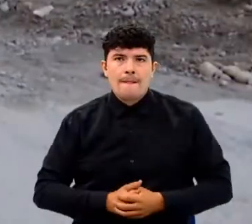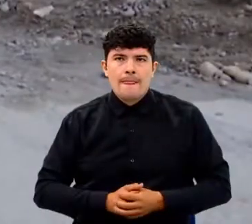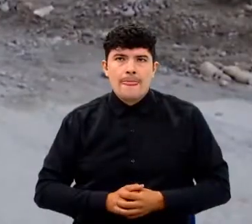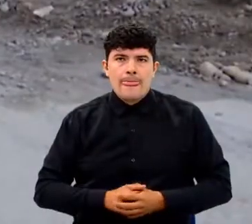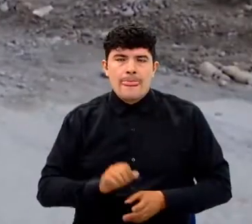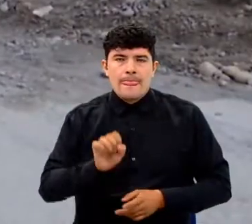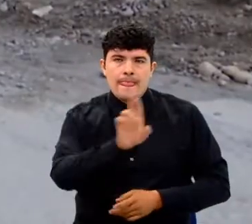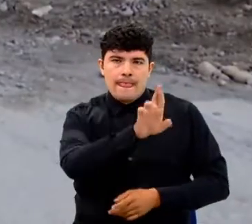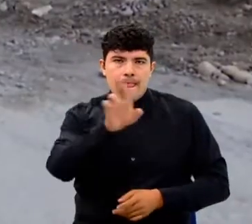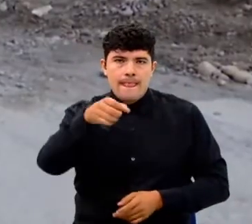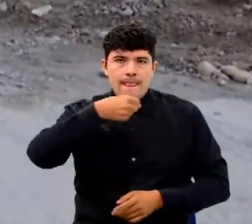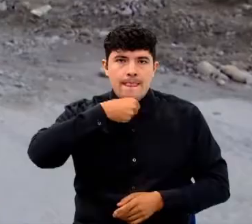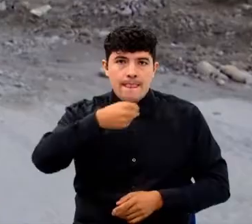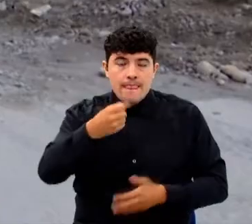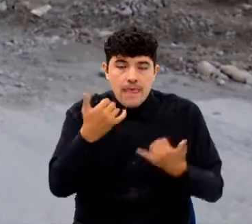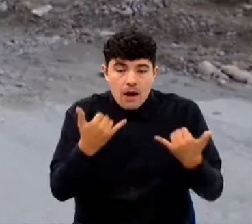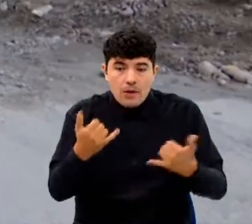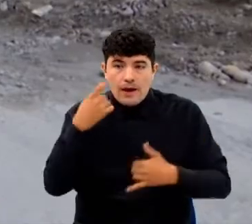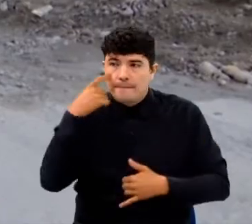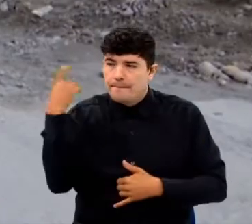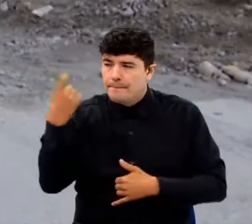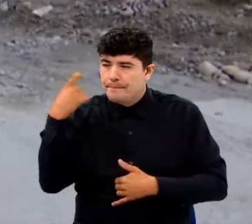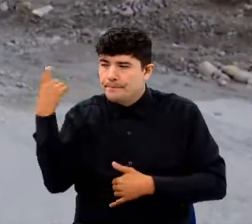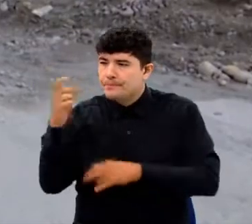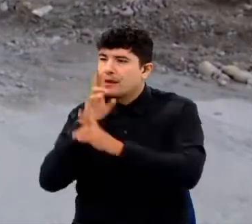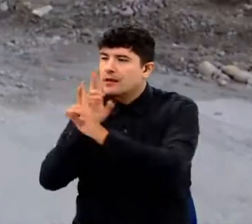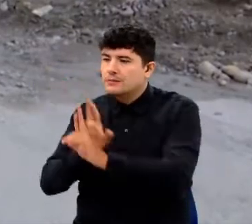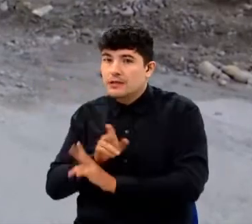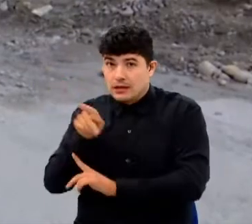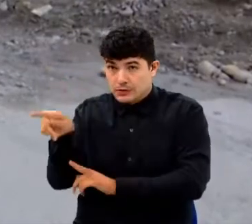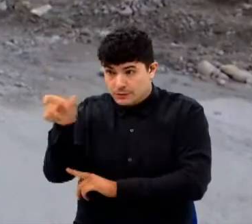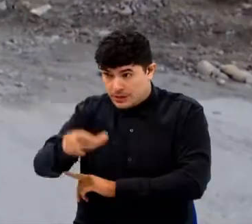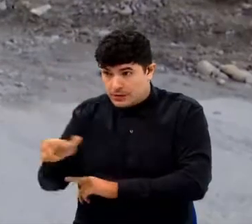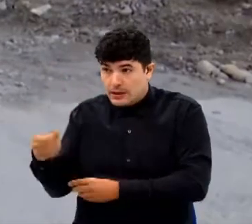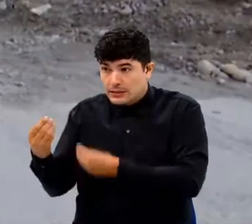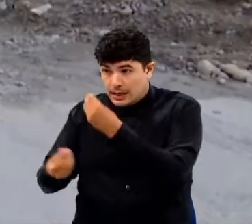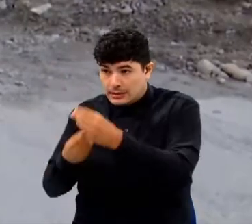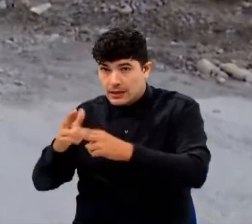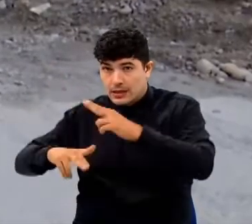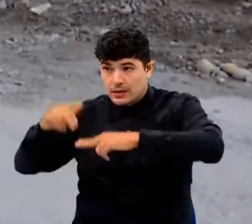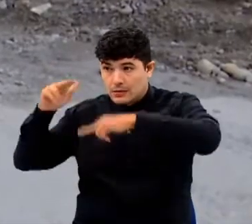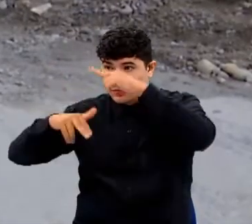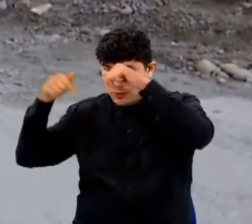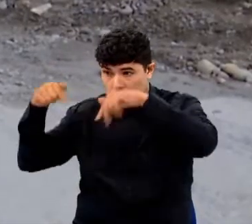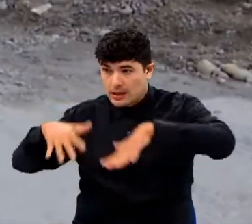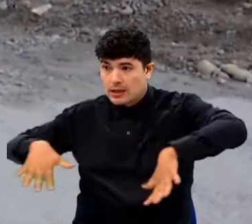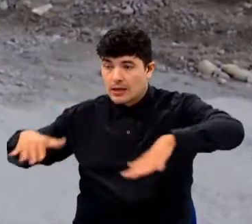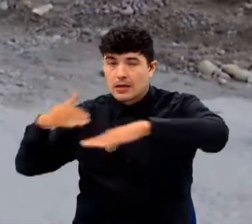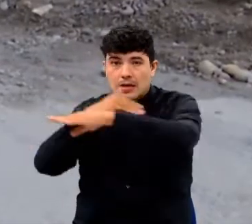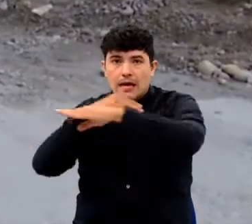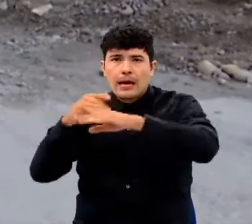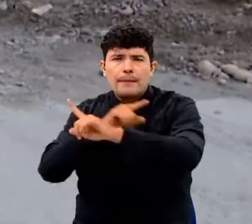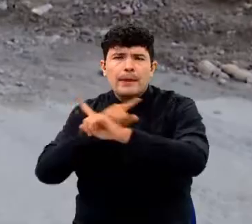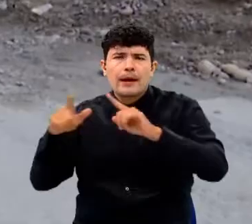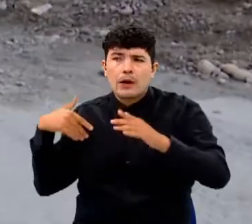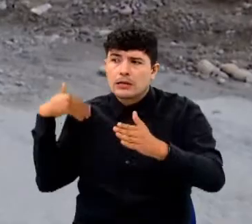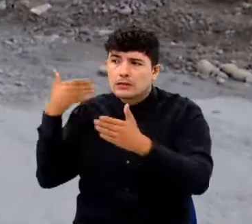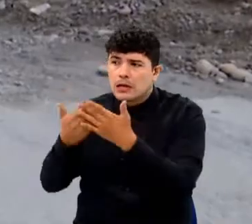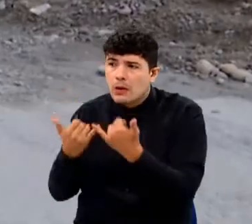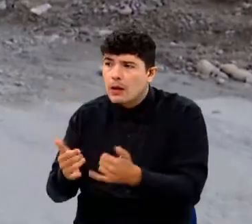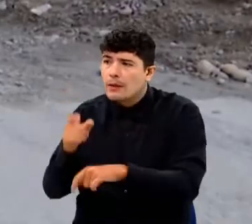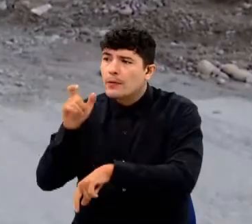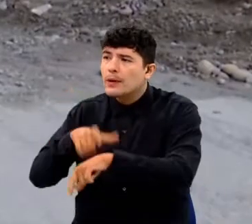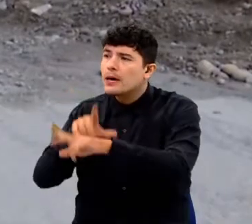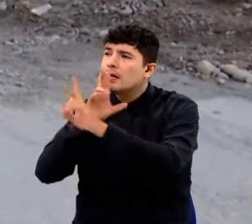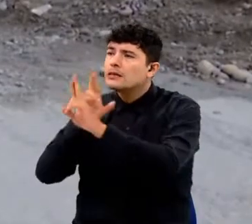En Oriente Noticias buscamos la respuesta de quienes vienen realizando las obras acá en estos sectores. Sin embargo, al momento no hemos